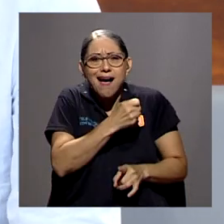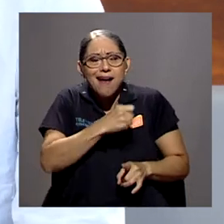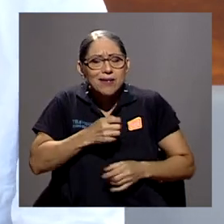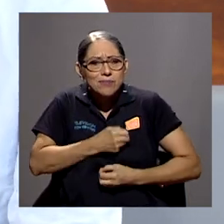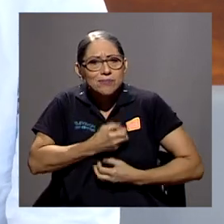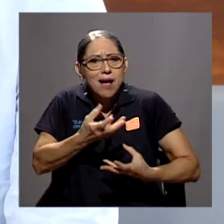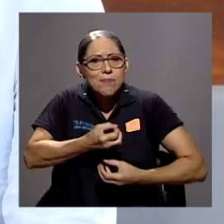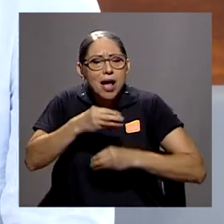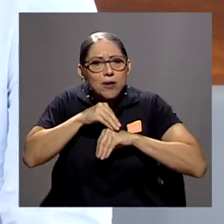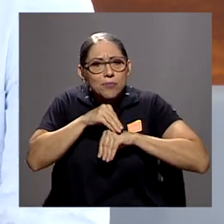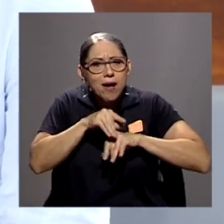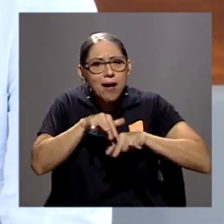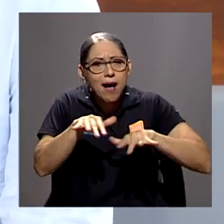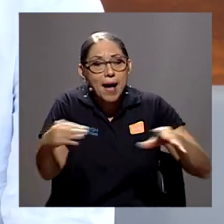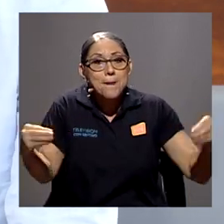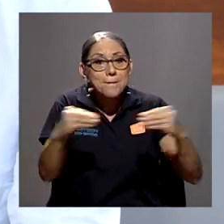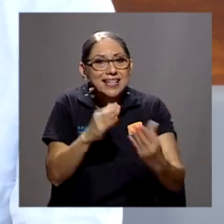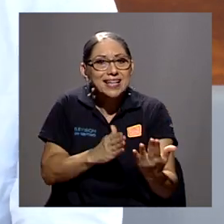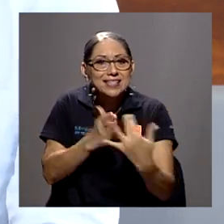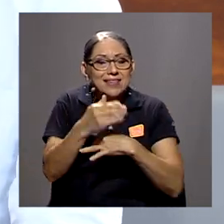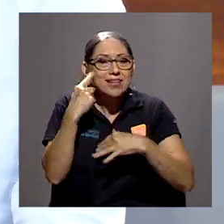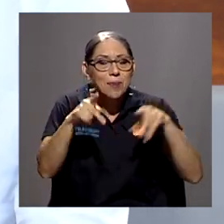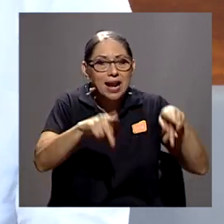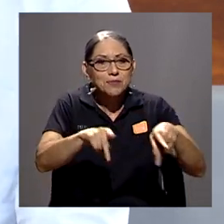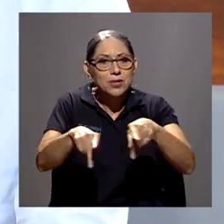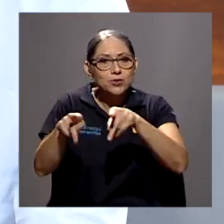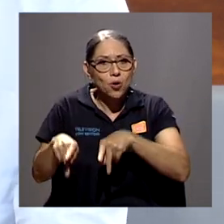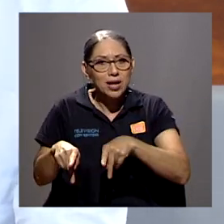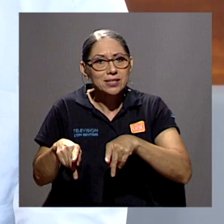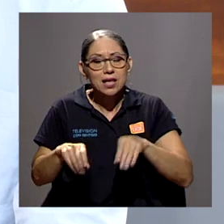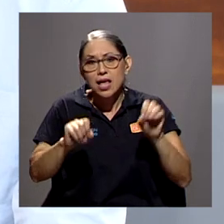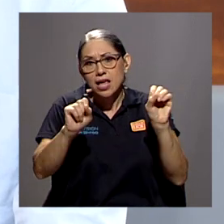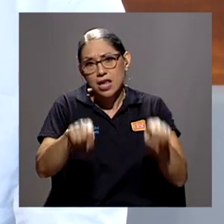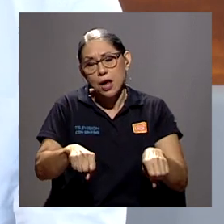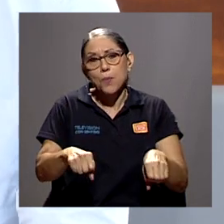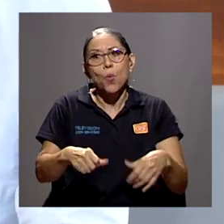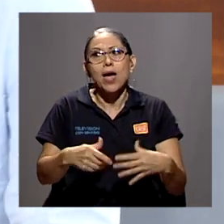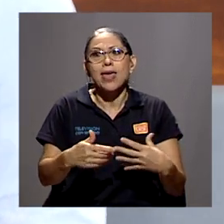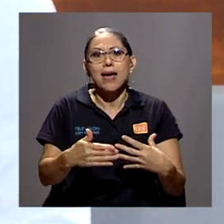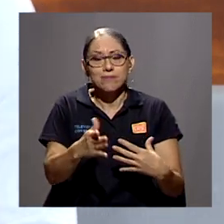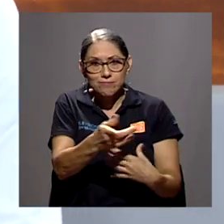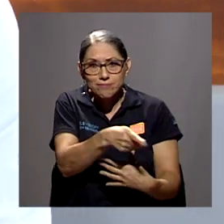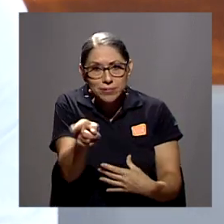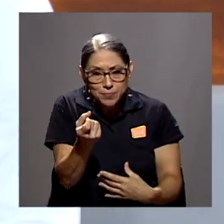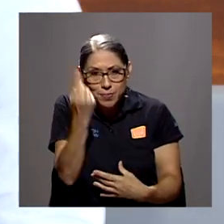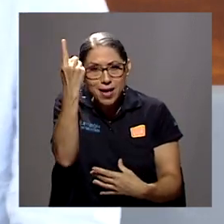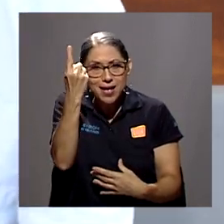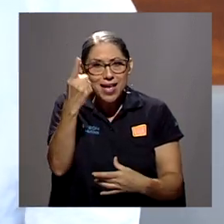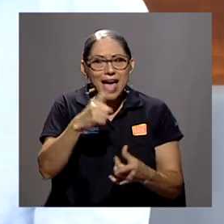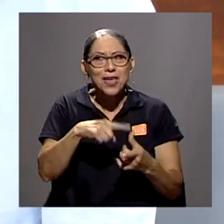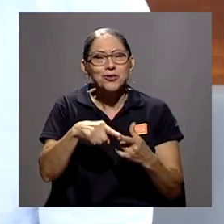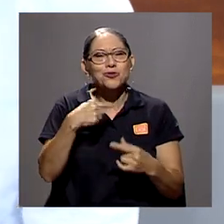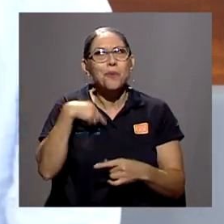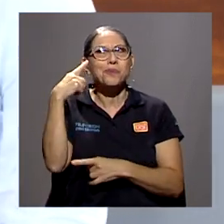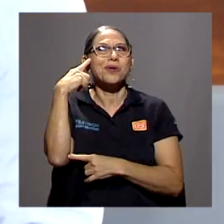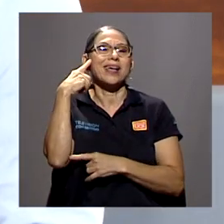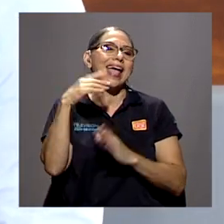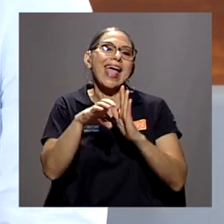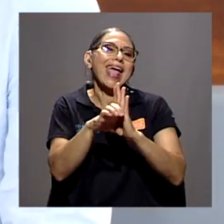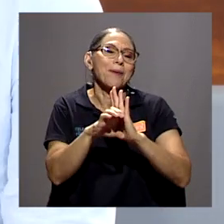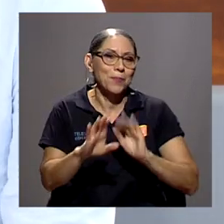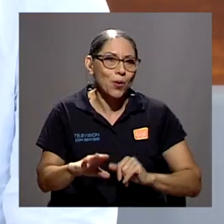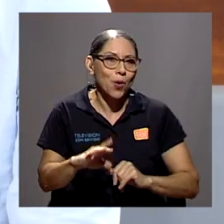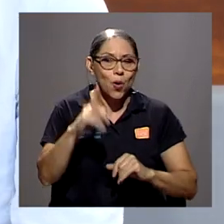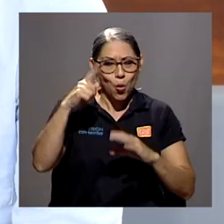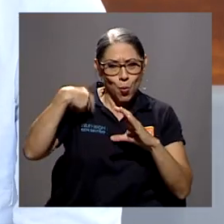que sean más accesibles para las personas y que puedan tener como ese entendimiento entonces mediana una por ejemplo un